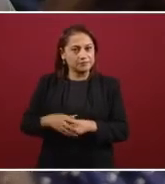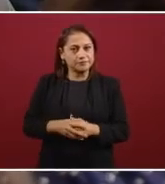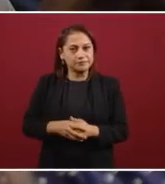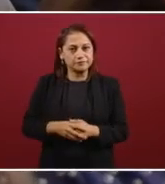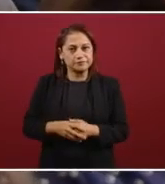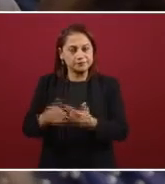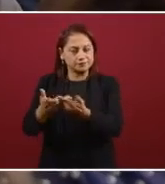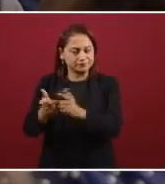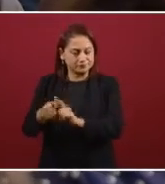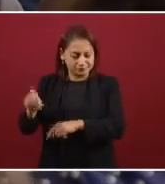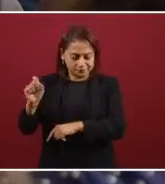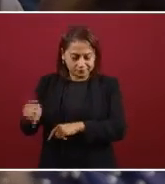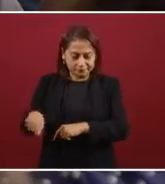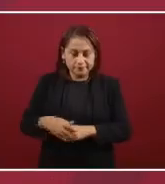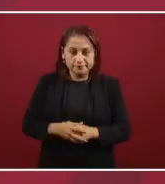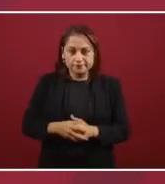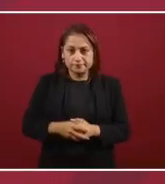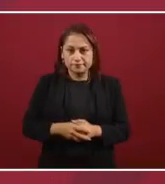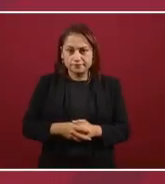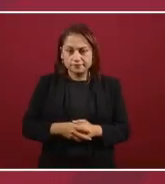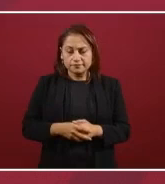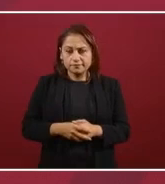diciendo de que